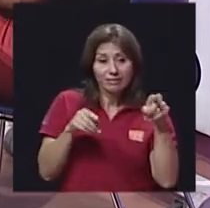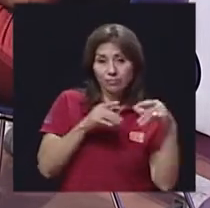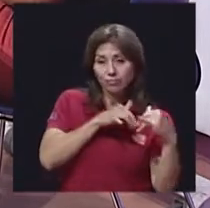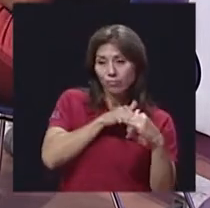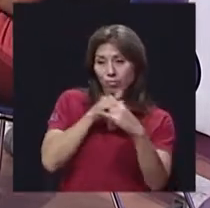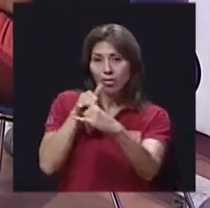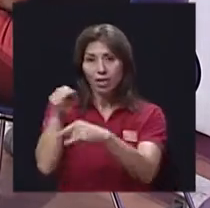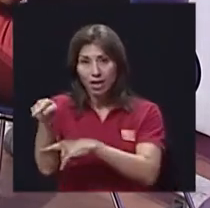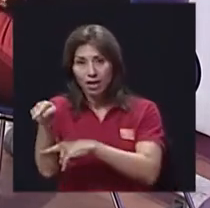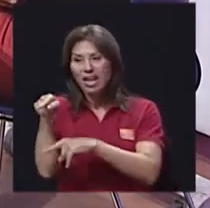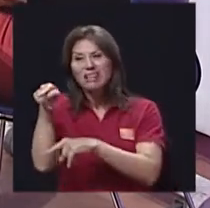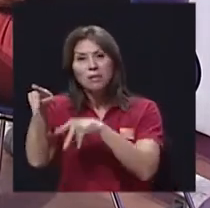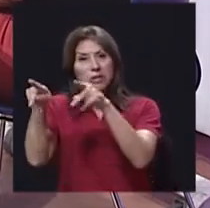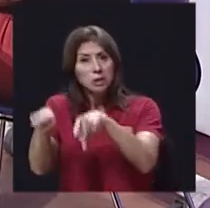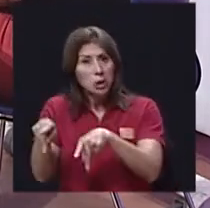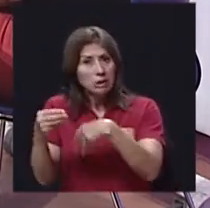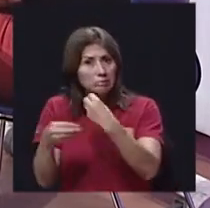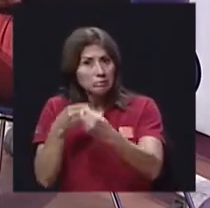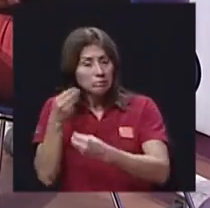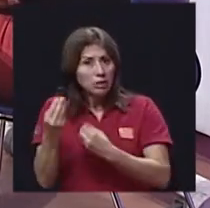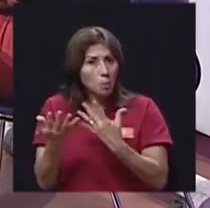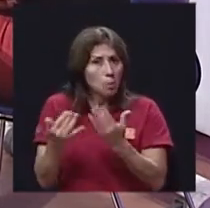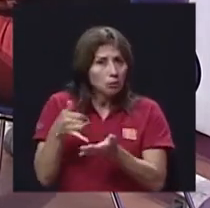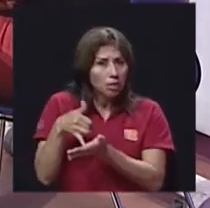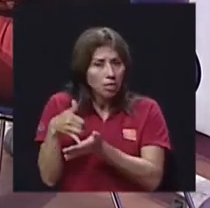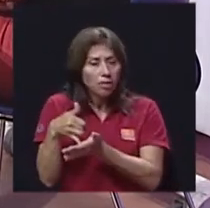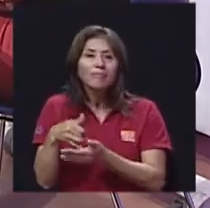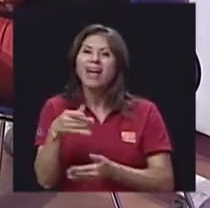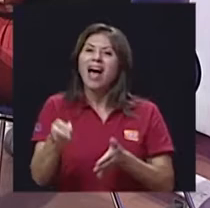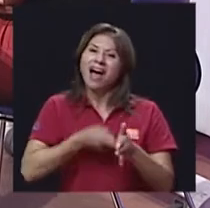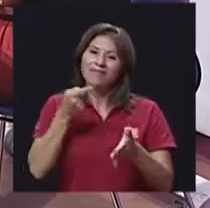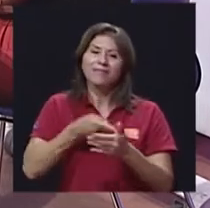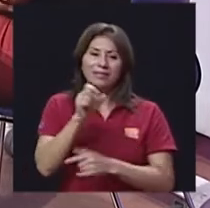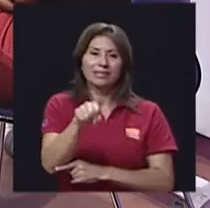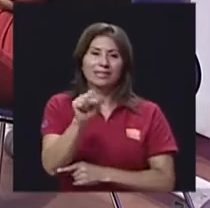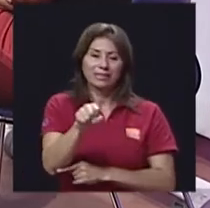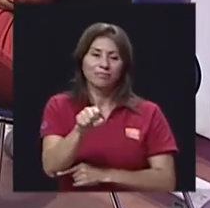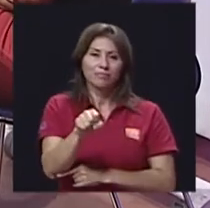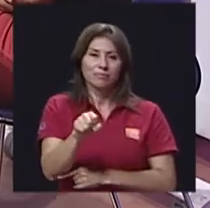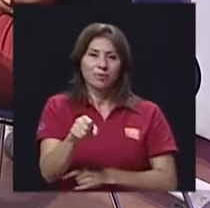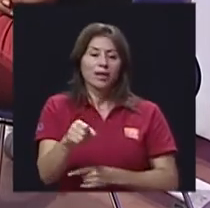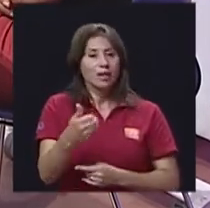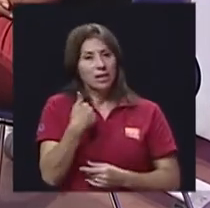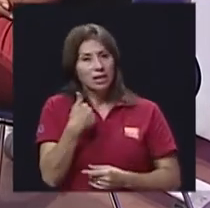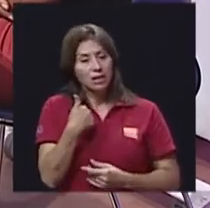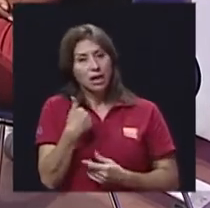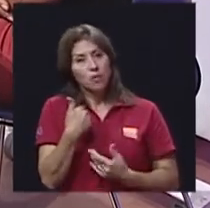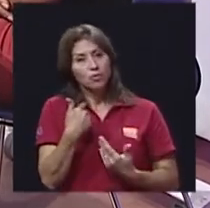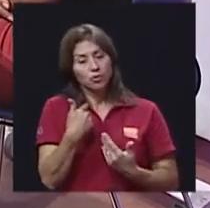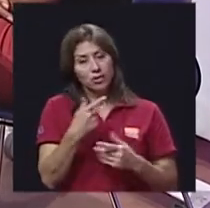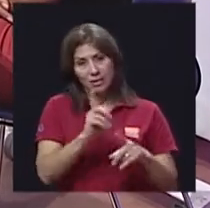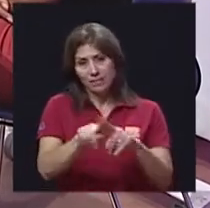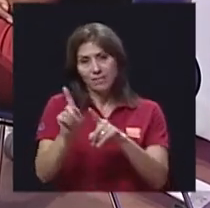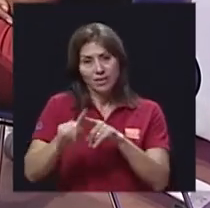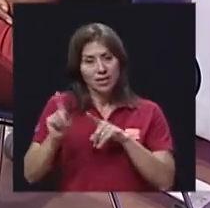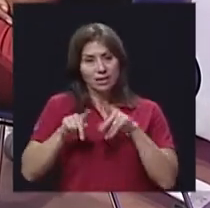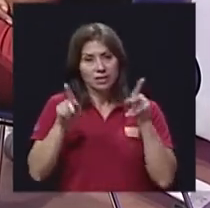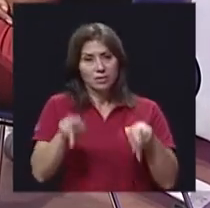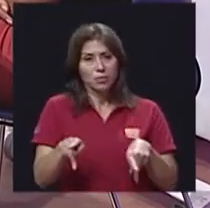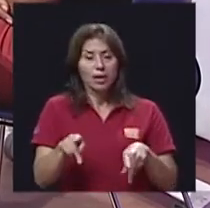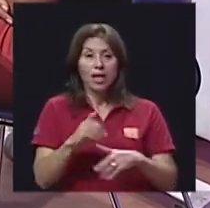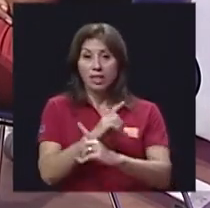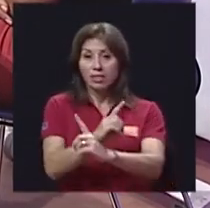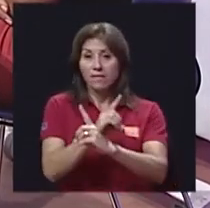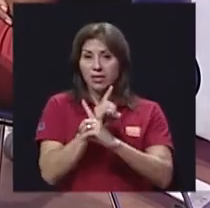En algunos casos sí. Tenemos situaciones, como decía don Hernán, muy dramáticas, tan de las dos partes. La defensa pública, por una